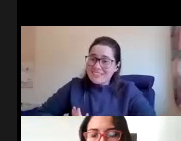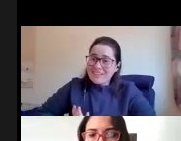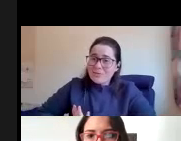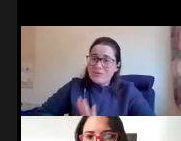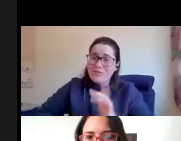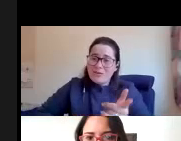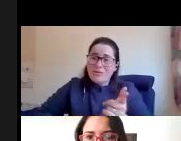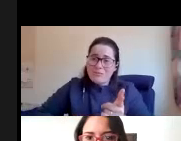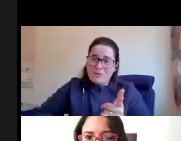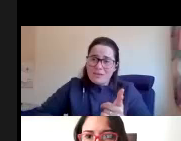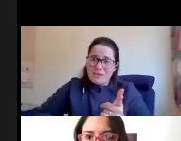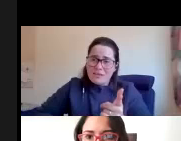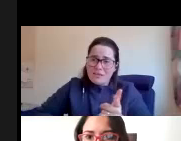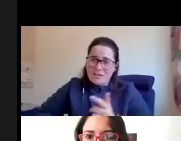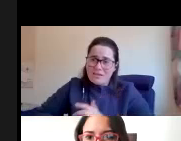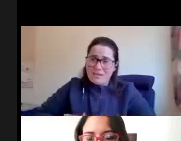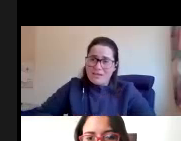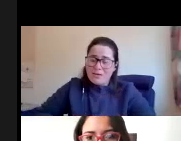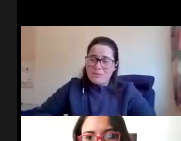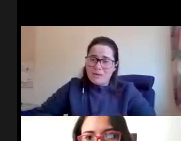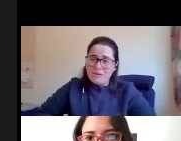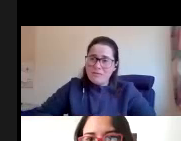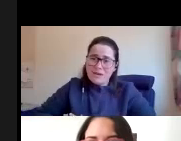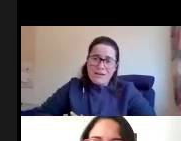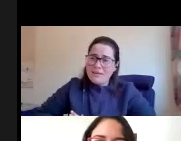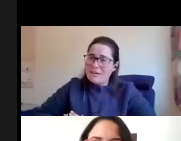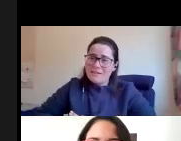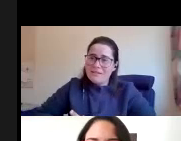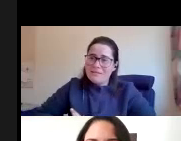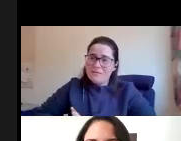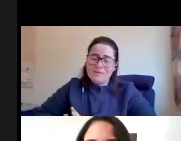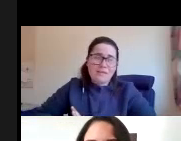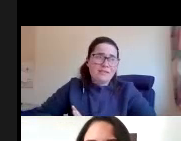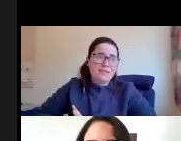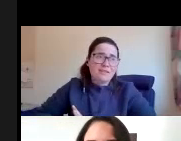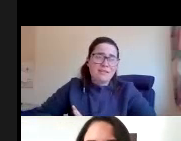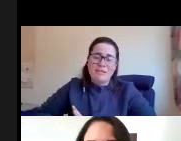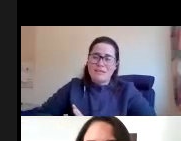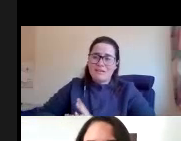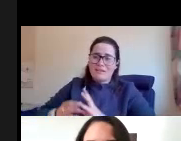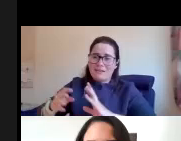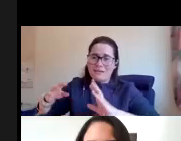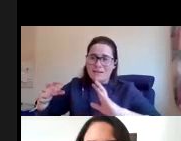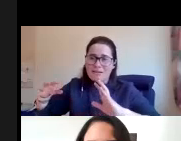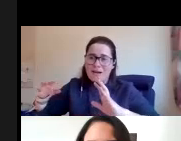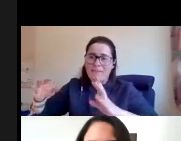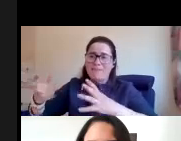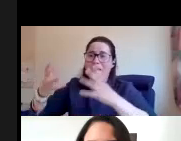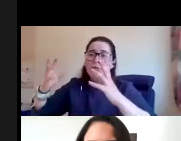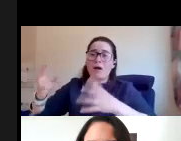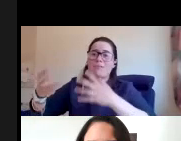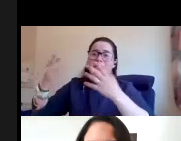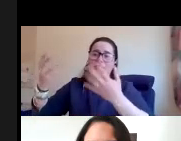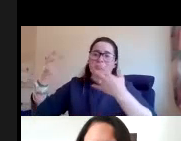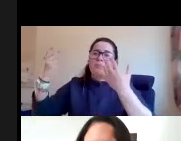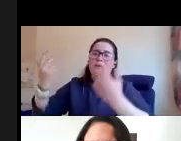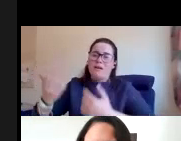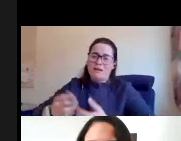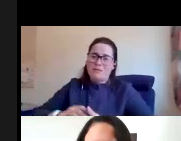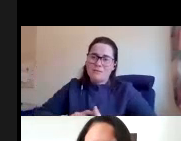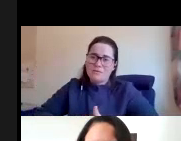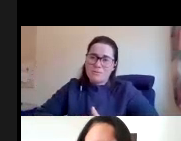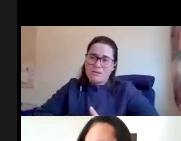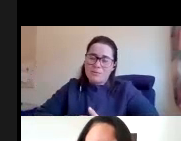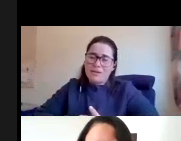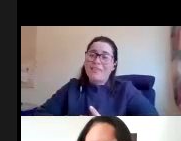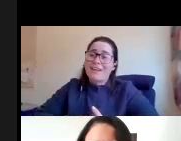ya está así de eutrófico como el urbano, ahí uno casi que tiene que manualmente recuperar el